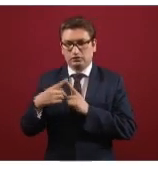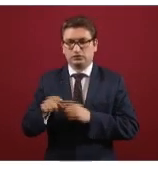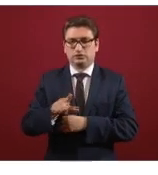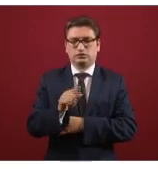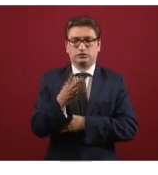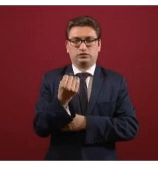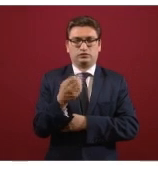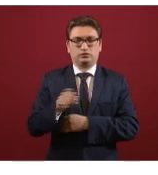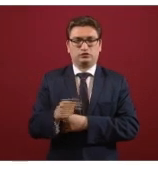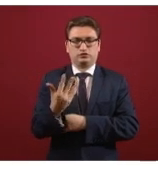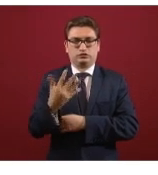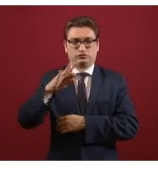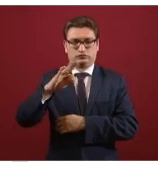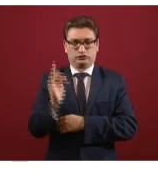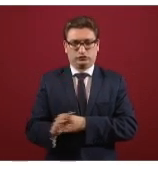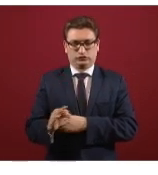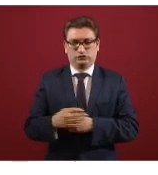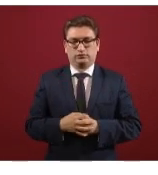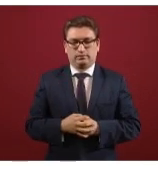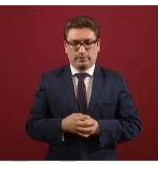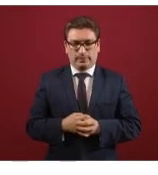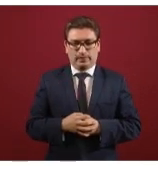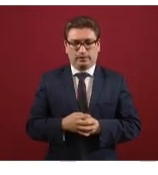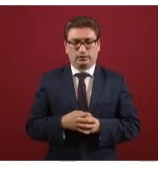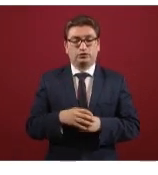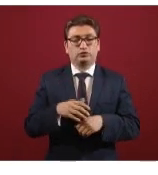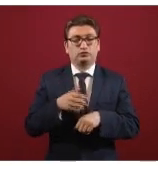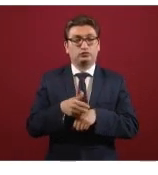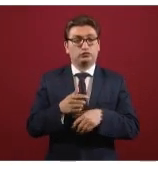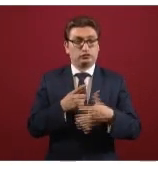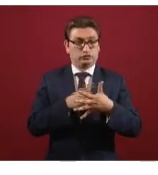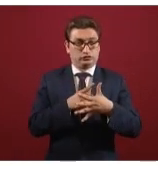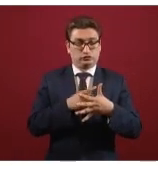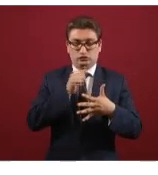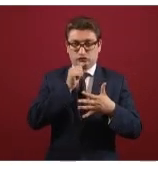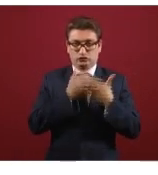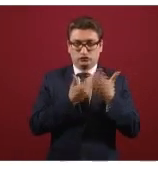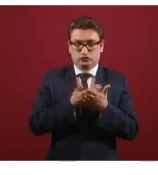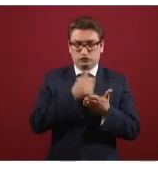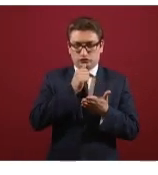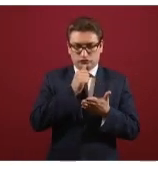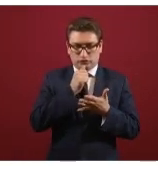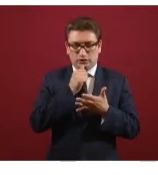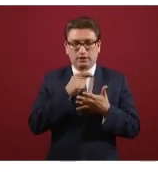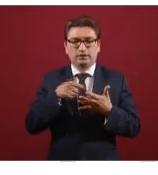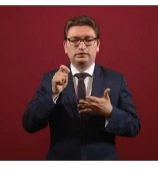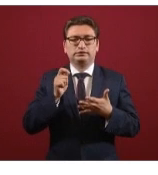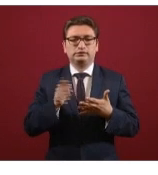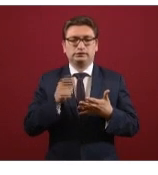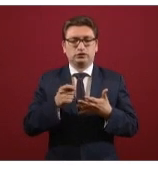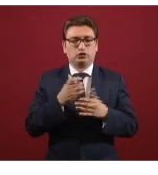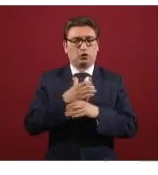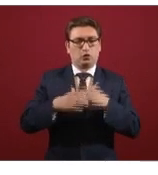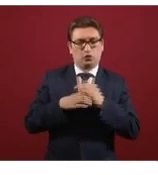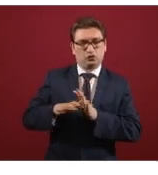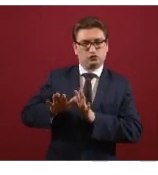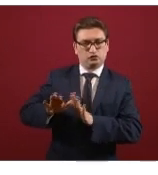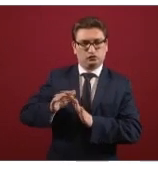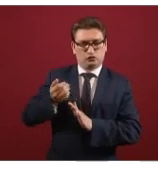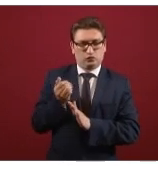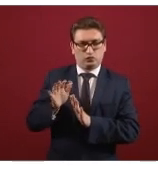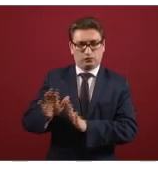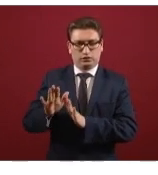9.5 por ciento el paquete 5 no se ha licitado porque eso es tan quería éste es el de almacenamiento